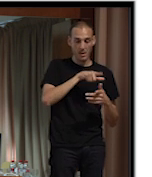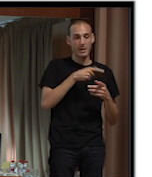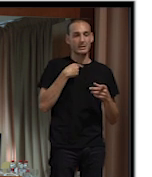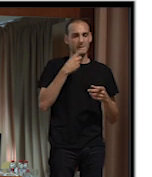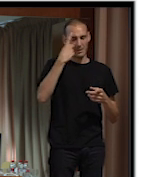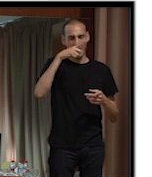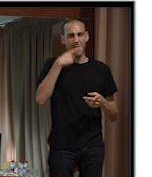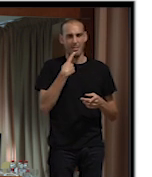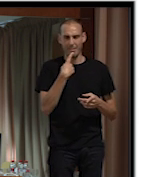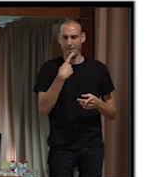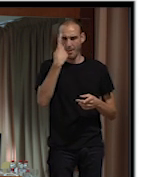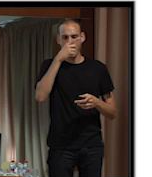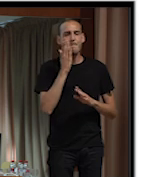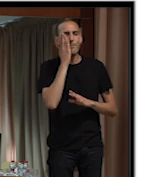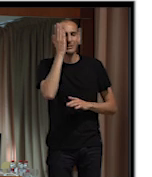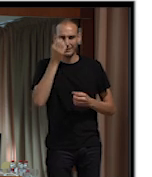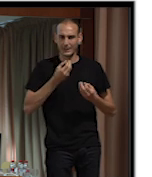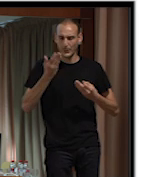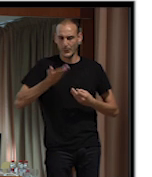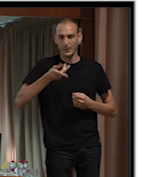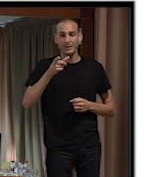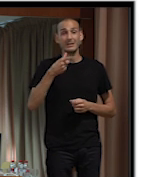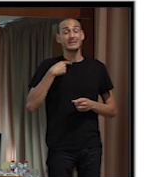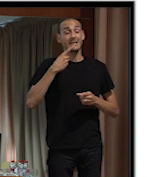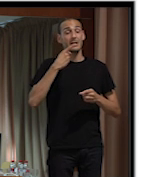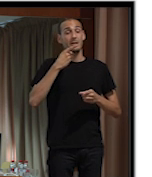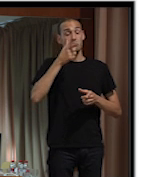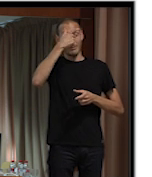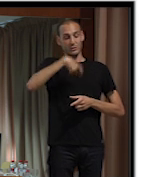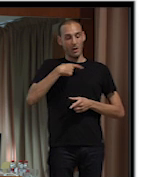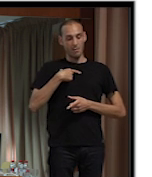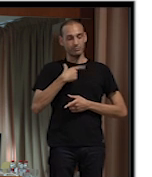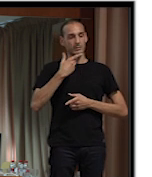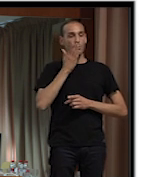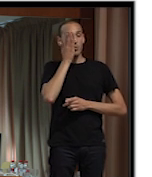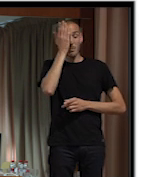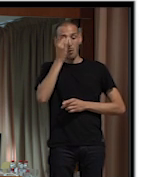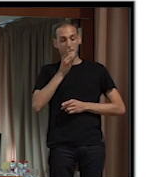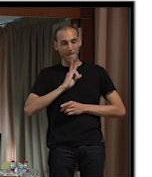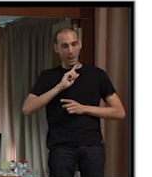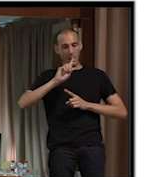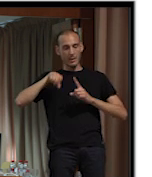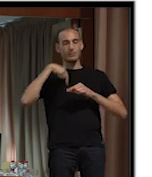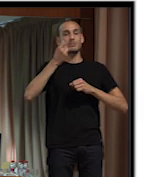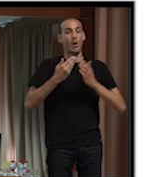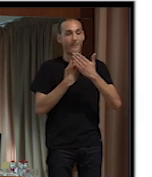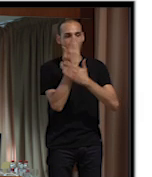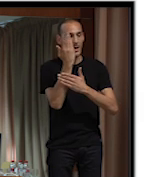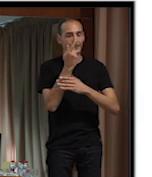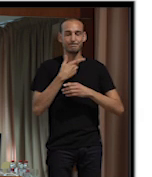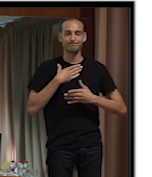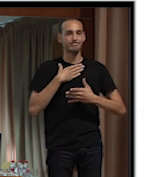juicio. Una persona que duerme mal es una persona que al día siguiente no rinde, es una persona que tiene muy mermadas sus facultades. Por